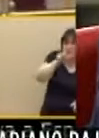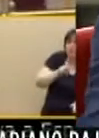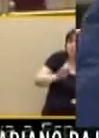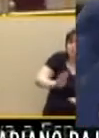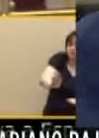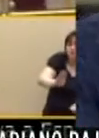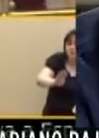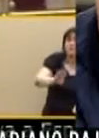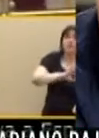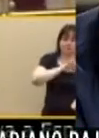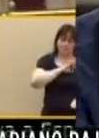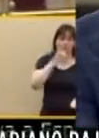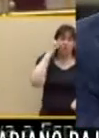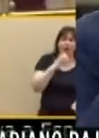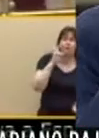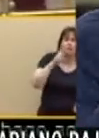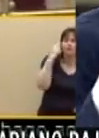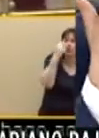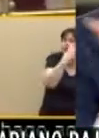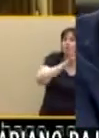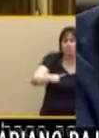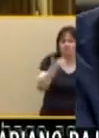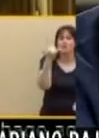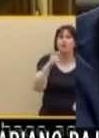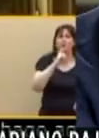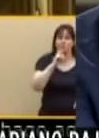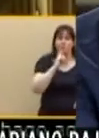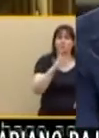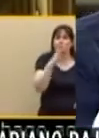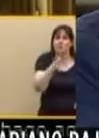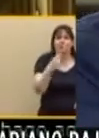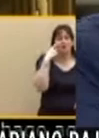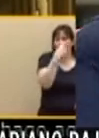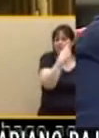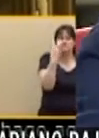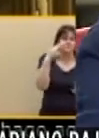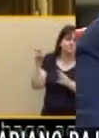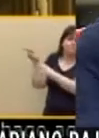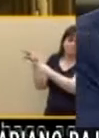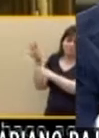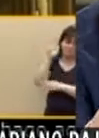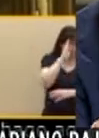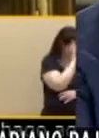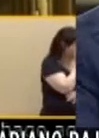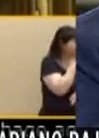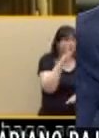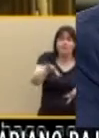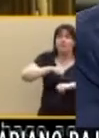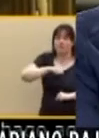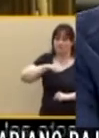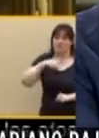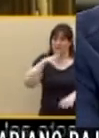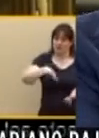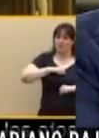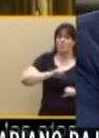una persona condenada por una sentencia firme una persona imputada esto en un caso de curación que una persona respecto de la cual hay acusaciones de